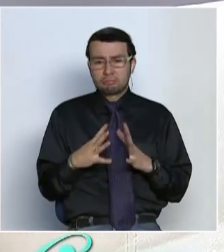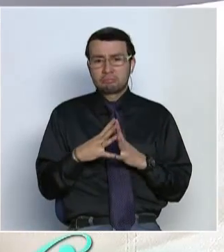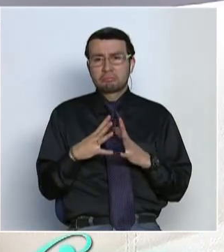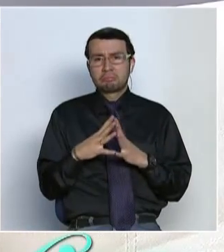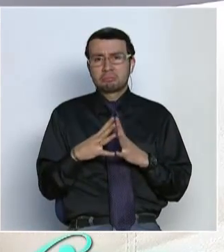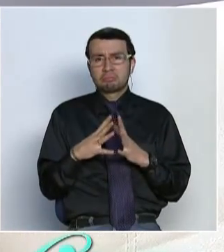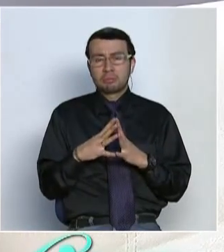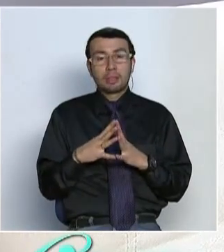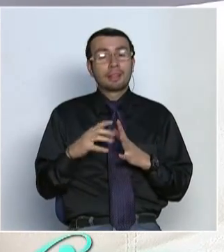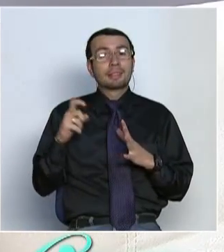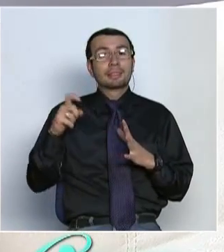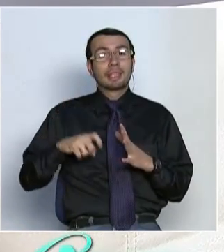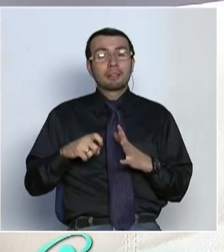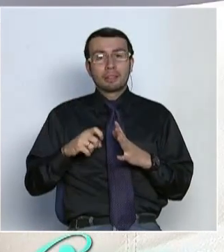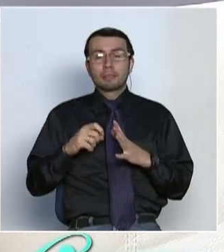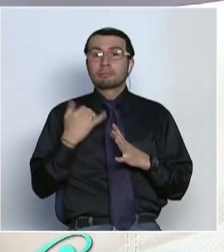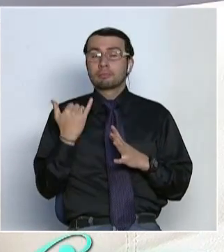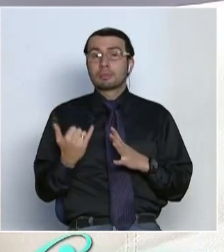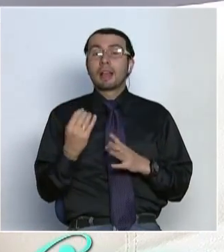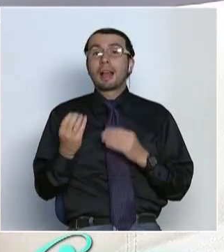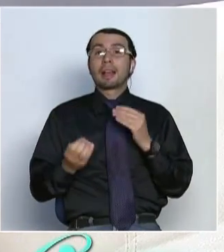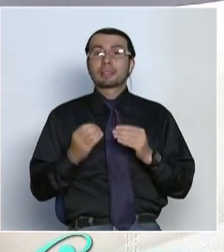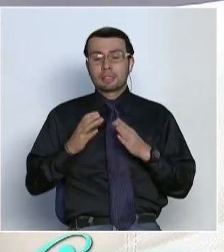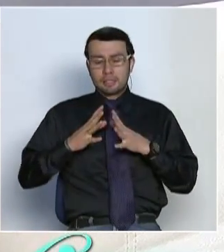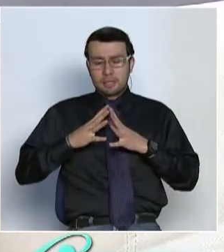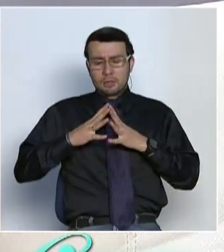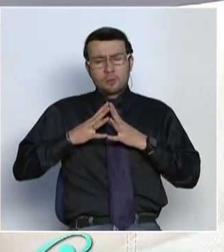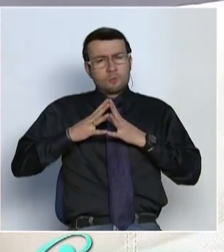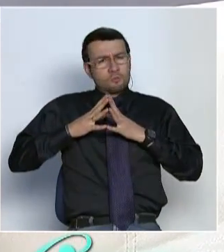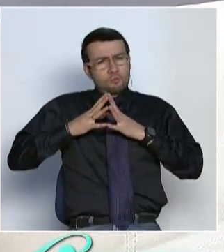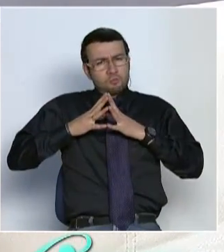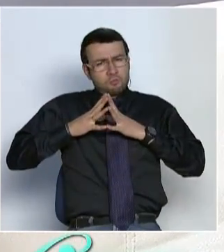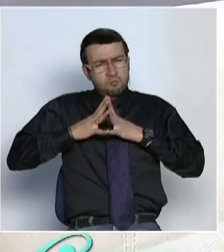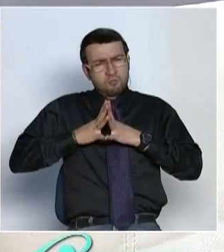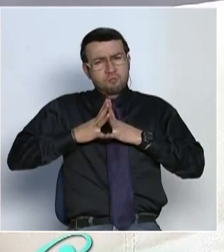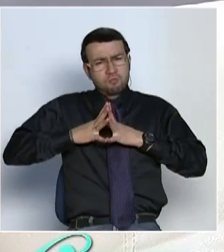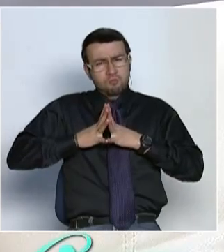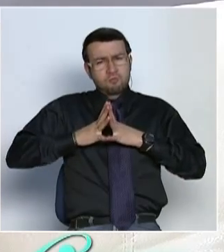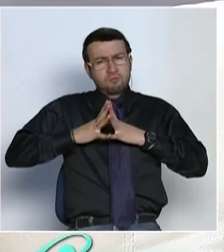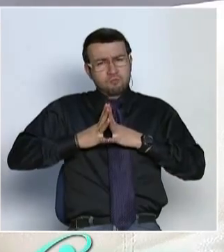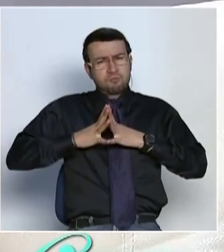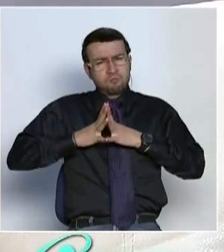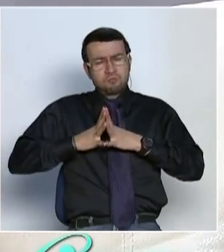a hacer, tiene que ser con el quinto dedo, abrir la mano así, completamente,